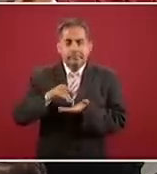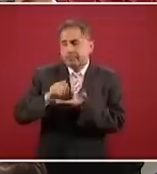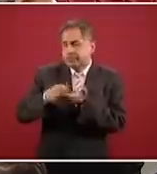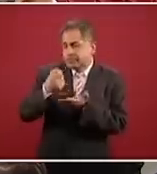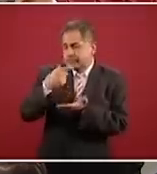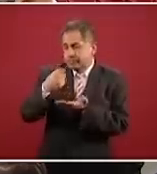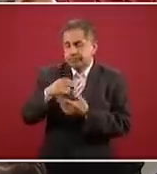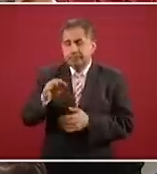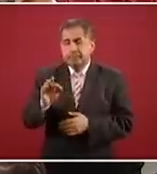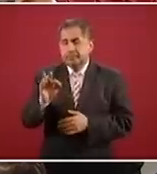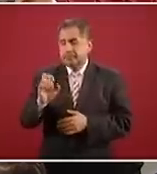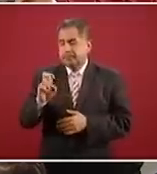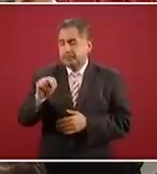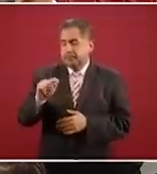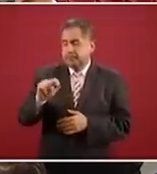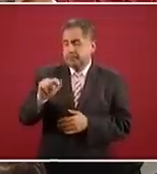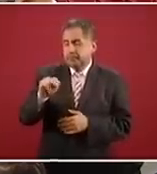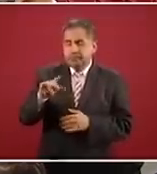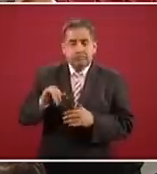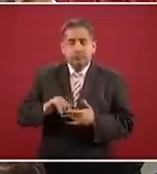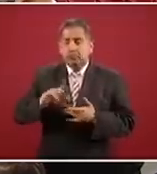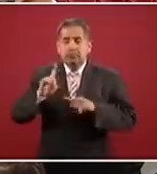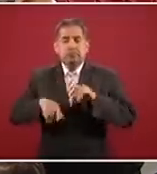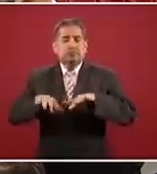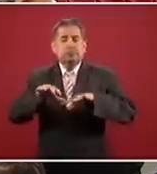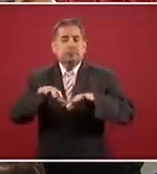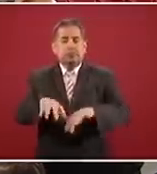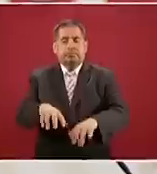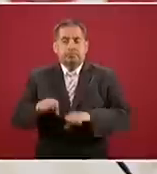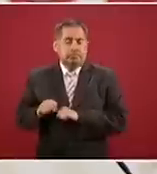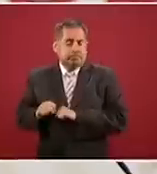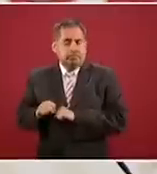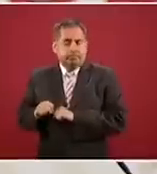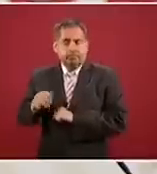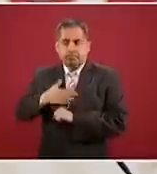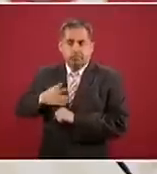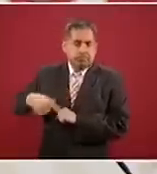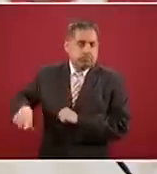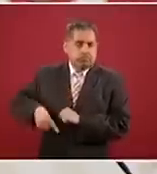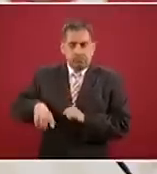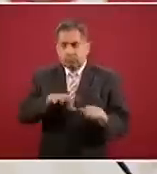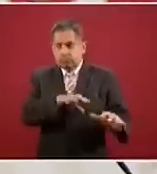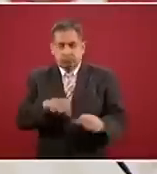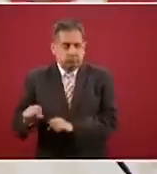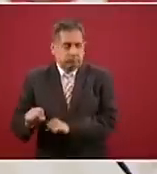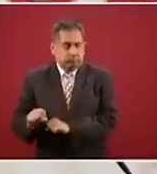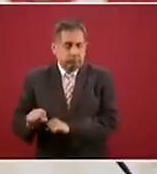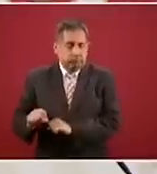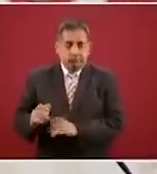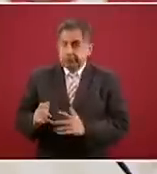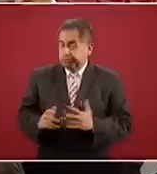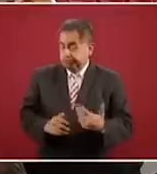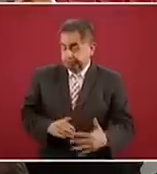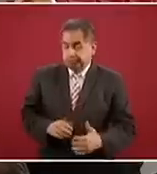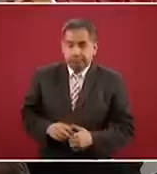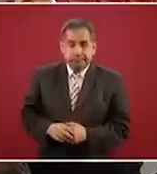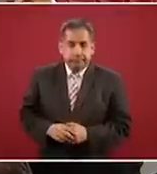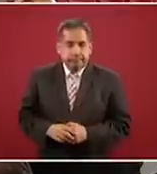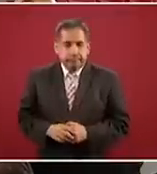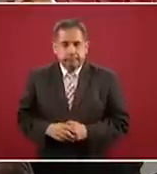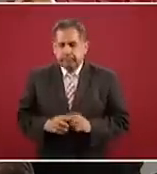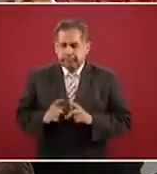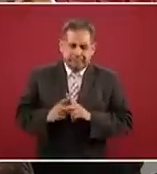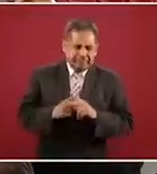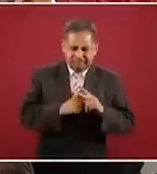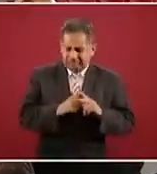598,008,557 dosis de fentanilo que fueron aseguradas por las instituciones de seguridad del Estado. En un